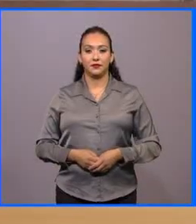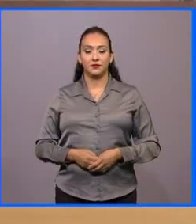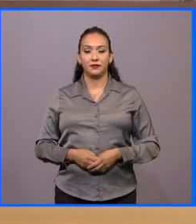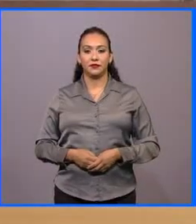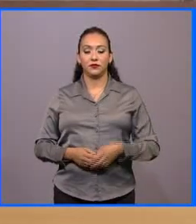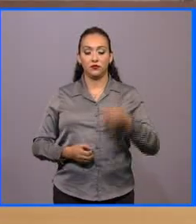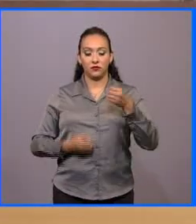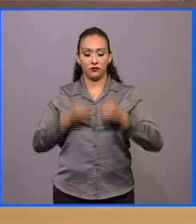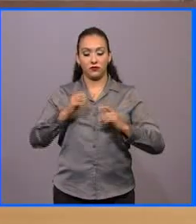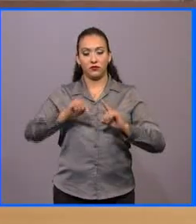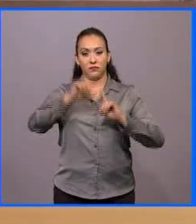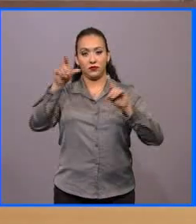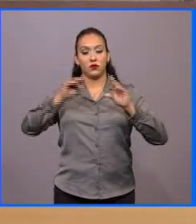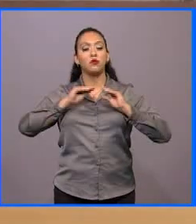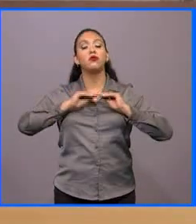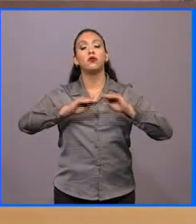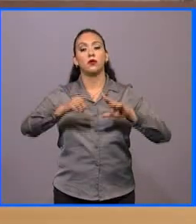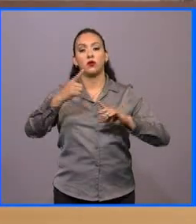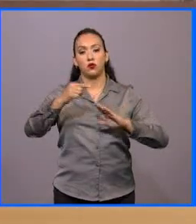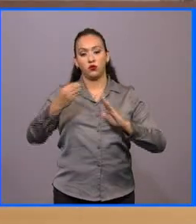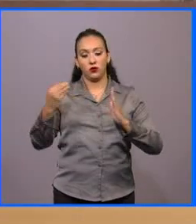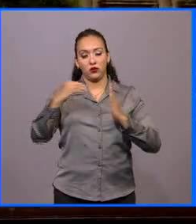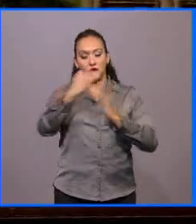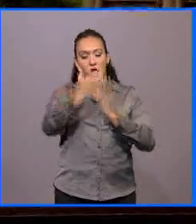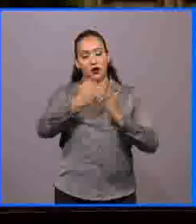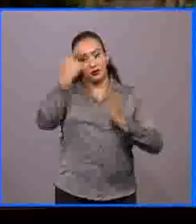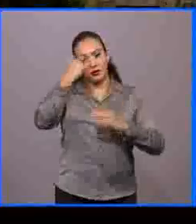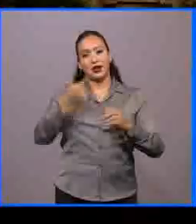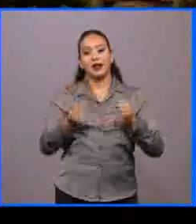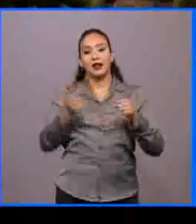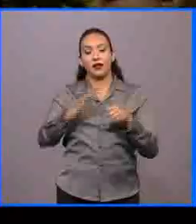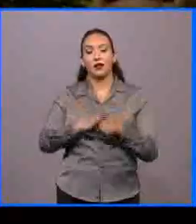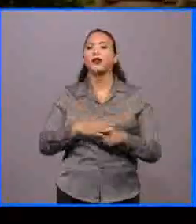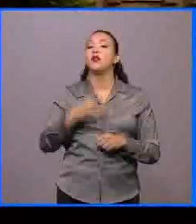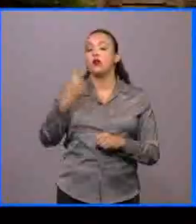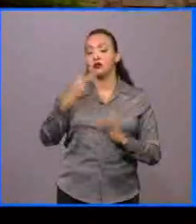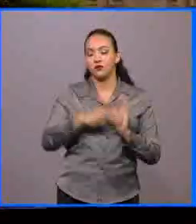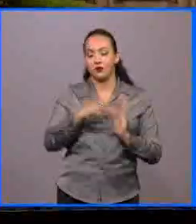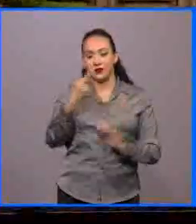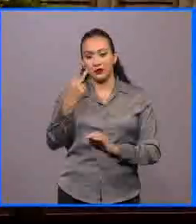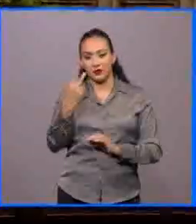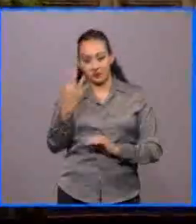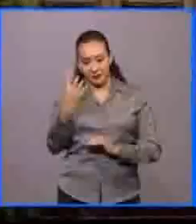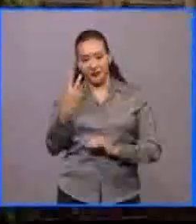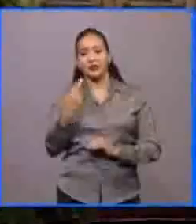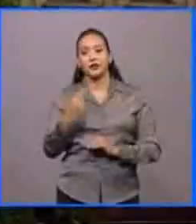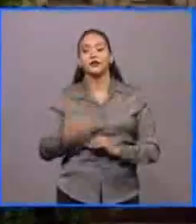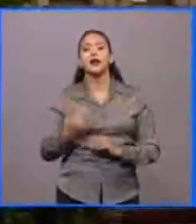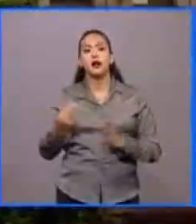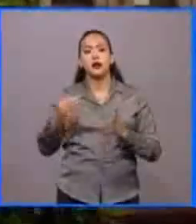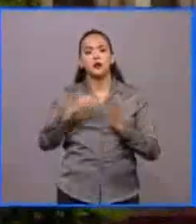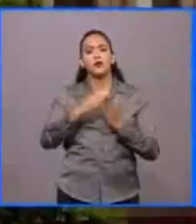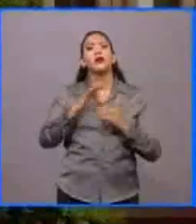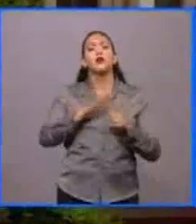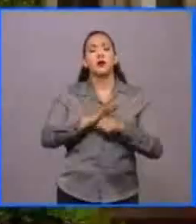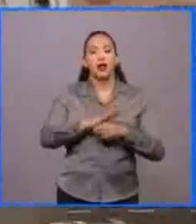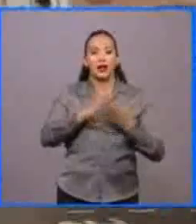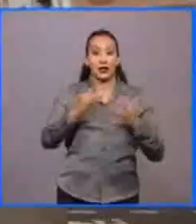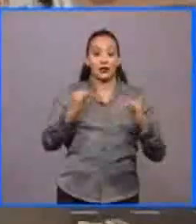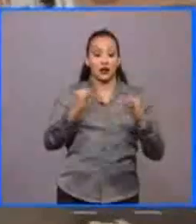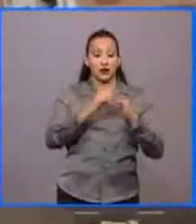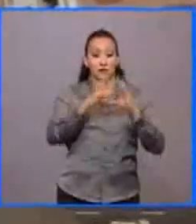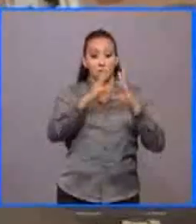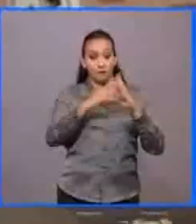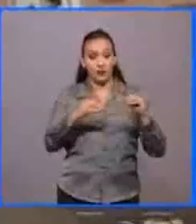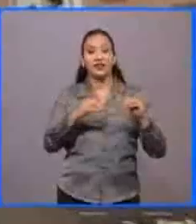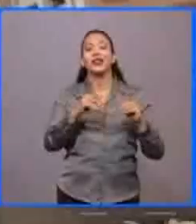La Suprema Corte publicó el Acuerdo General de Administración cuarto 2025, en el que establece la extinción de la Dirección General